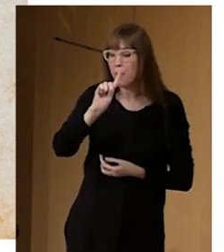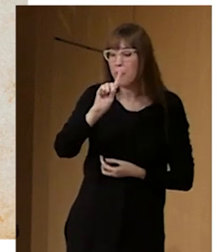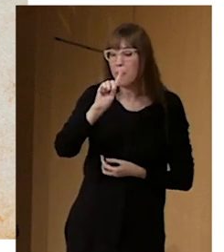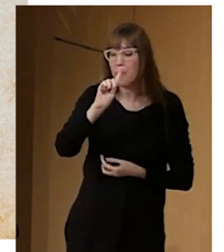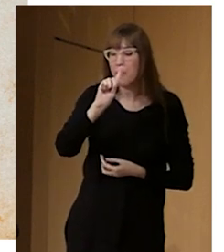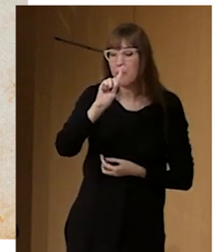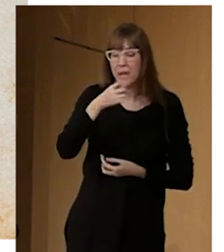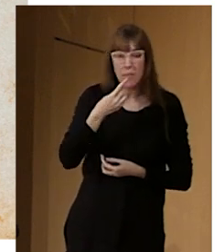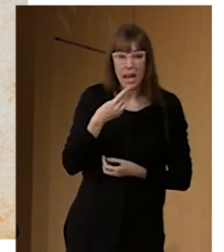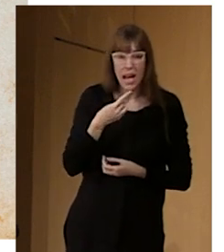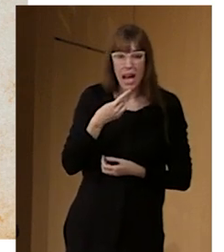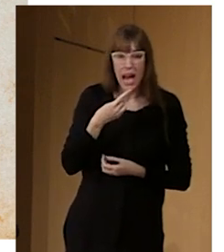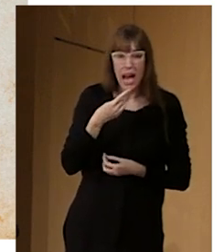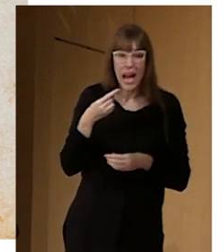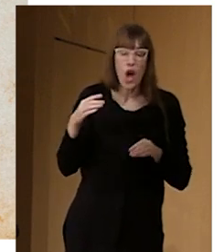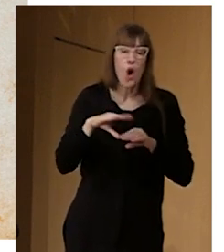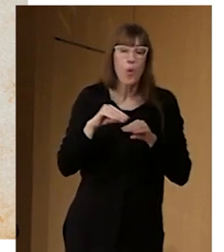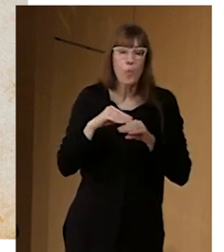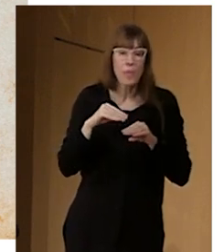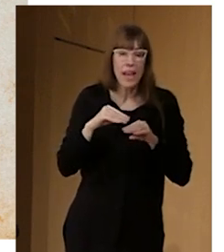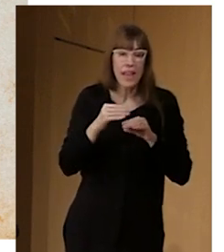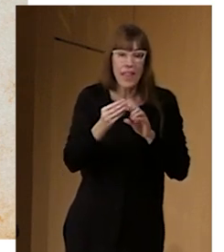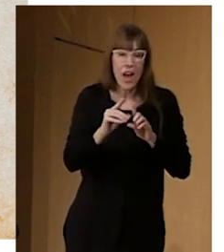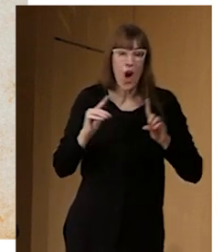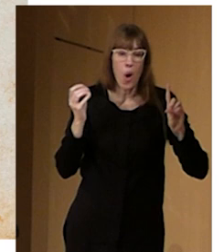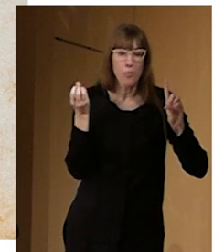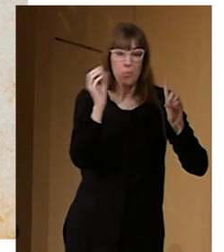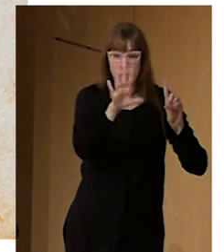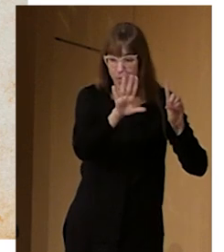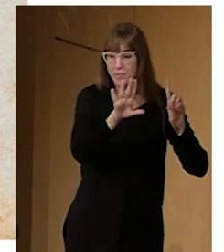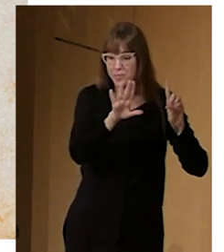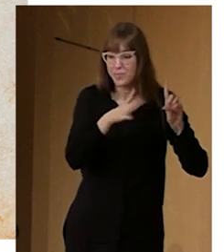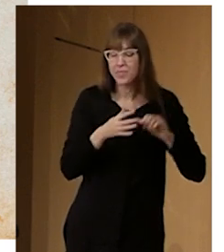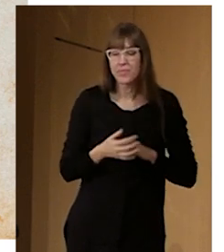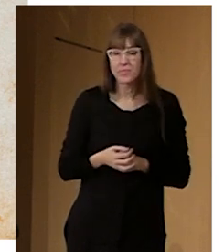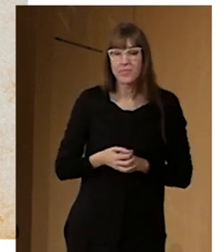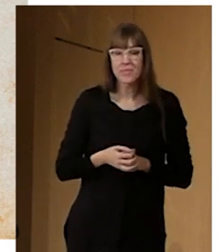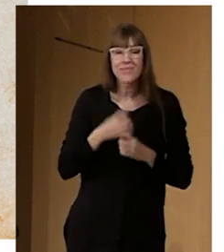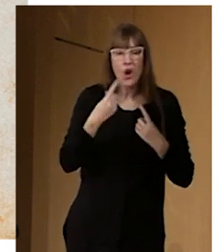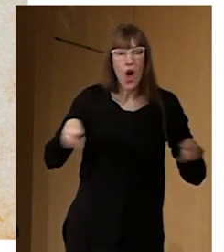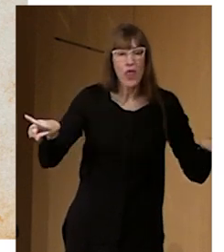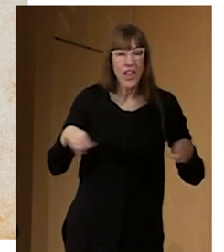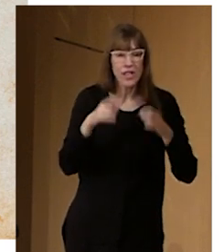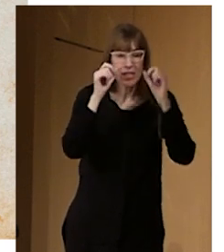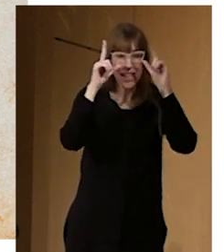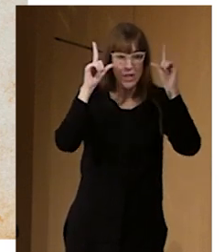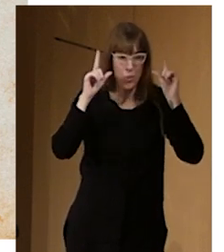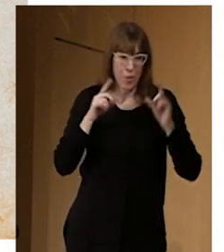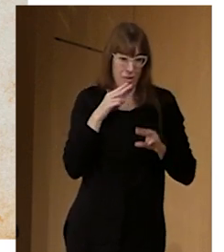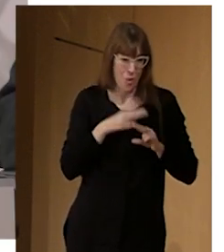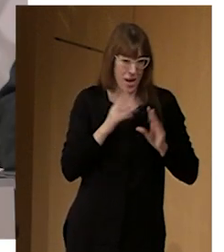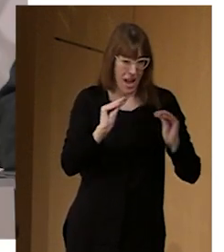pequeña parte del del del vídeo Eh bueno los conciertos descubre conozcamos los nombres es un ciclo de conciertos un formato